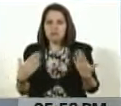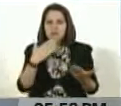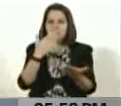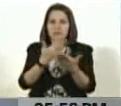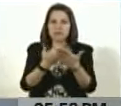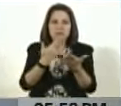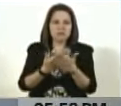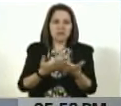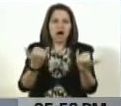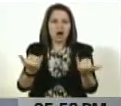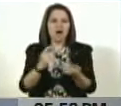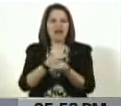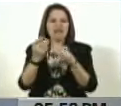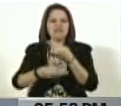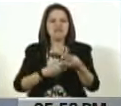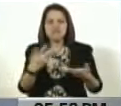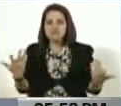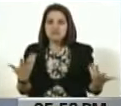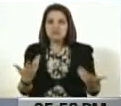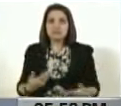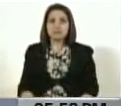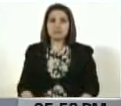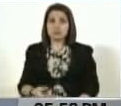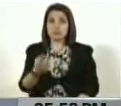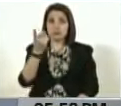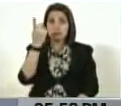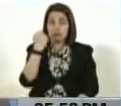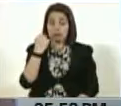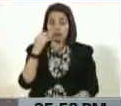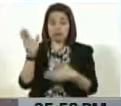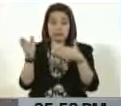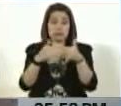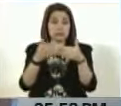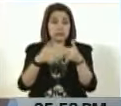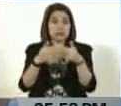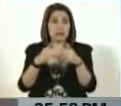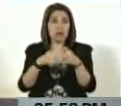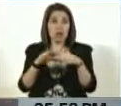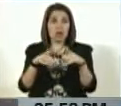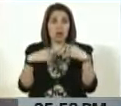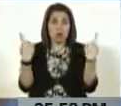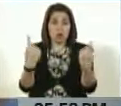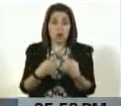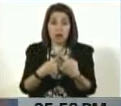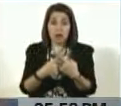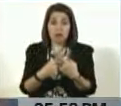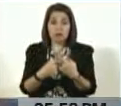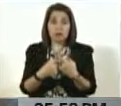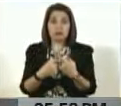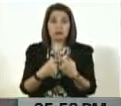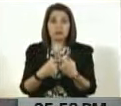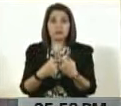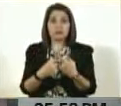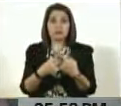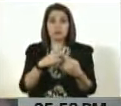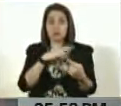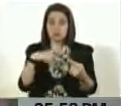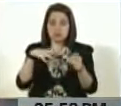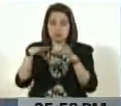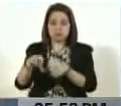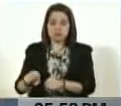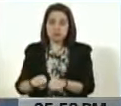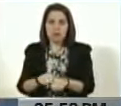¿Qué sucede ahora allí? Ayer cerraron el círculo que ya tenían abierto desde el que tomamos la panadería.